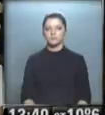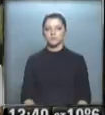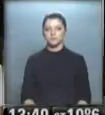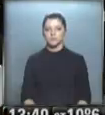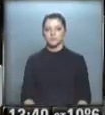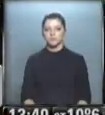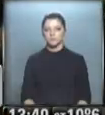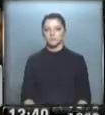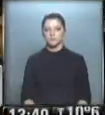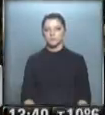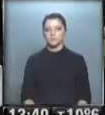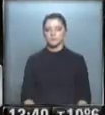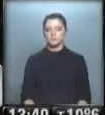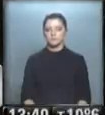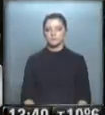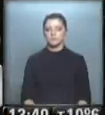sentimiento